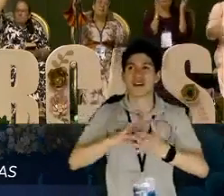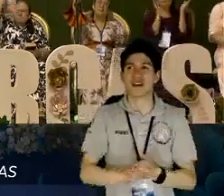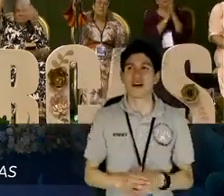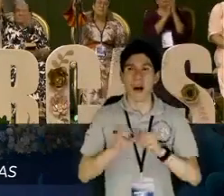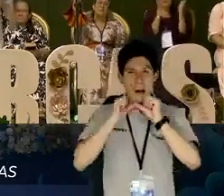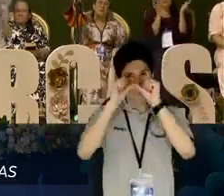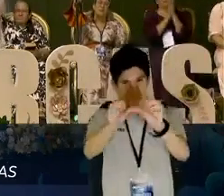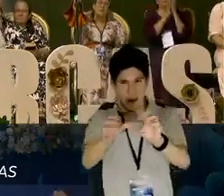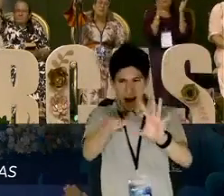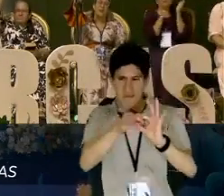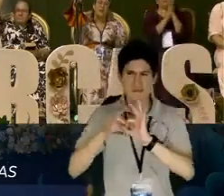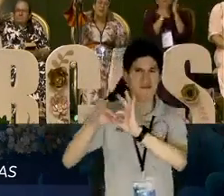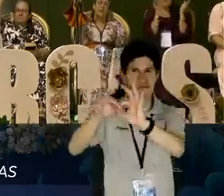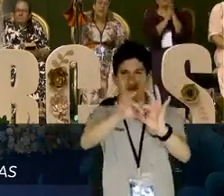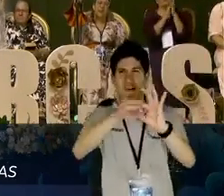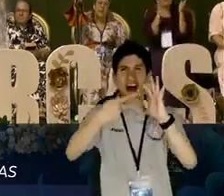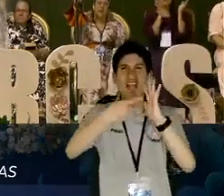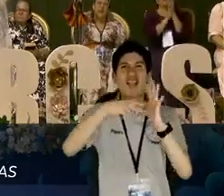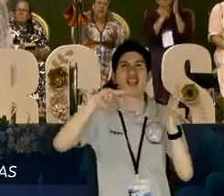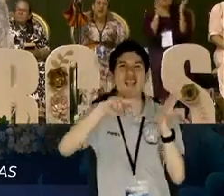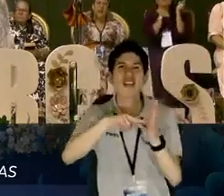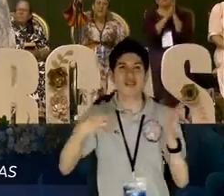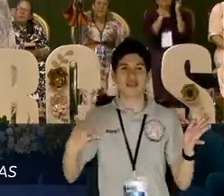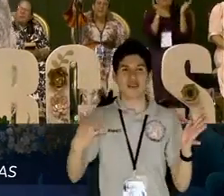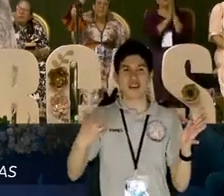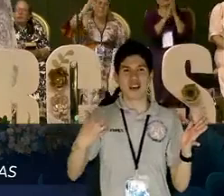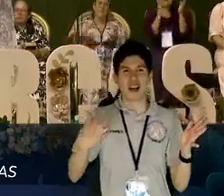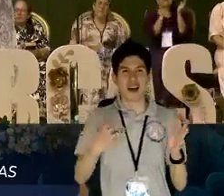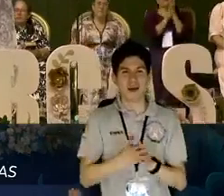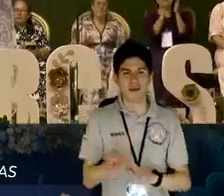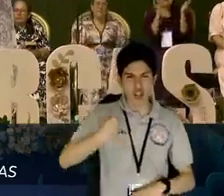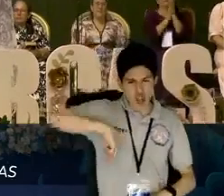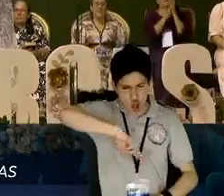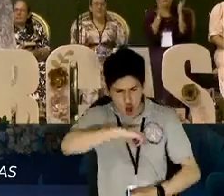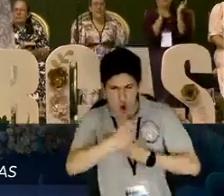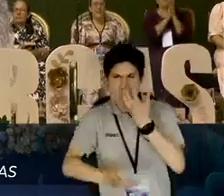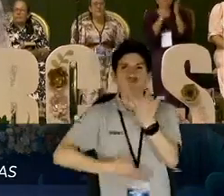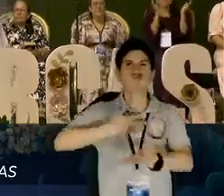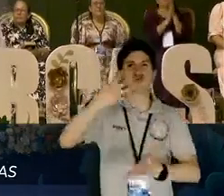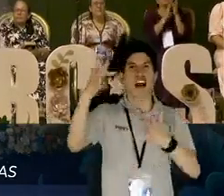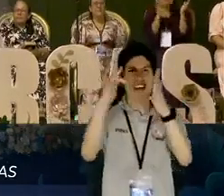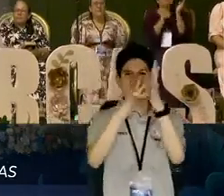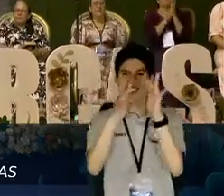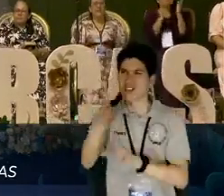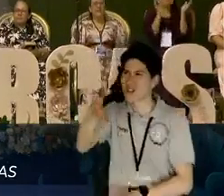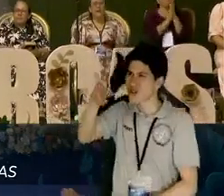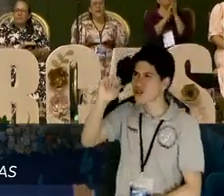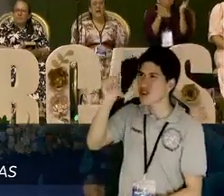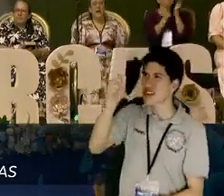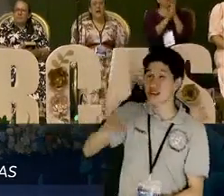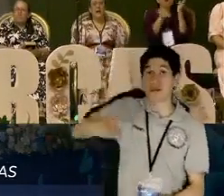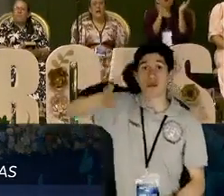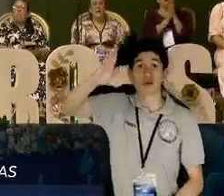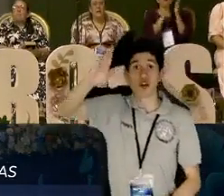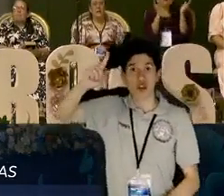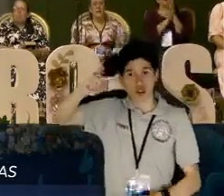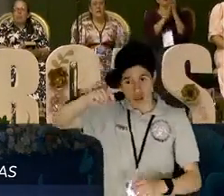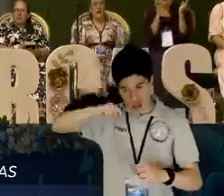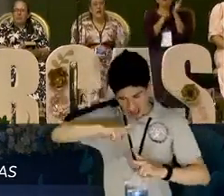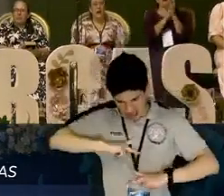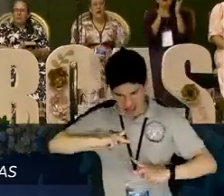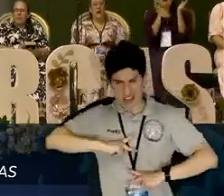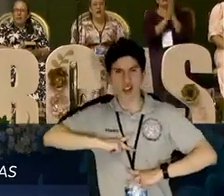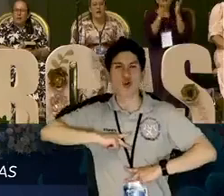Permaneciendo en la unidad significa decir que Jesucristo es Dios y que es el dueño de este cuerpo.